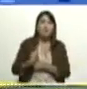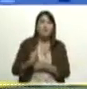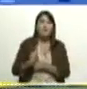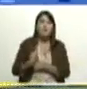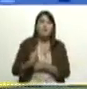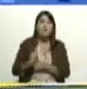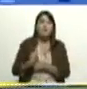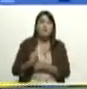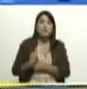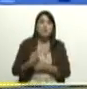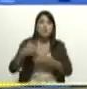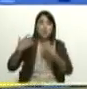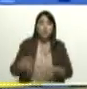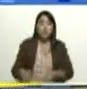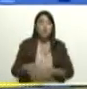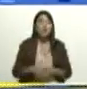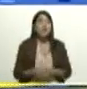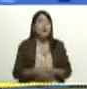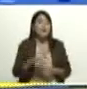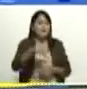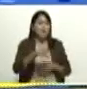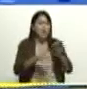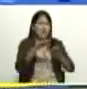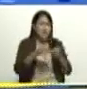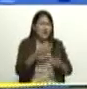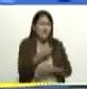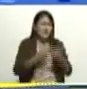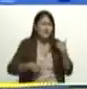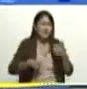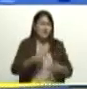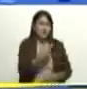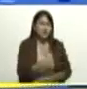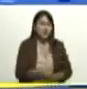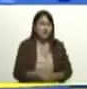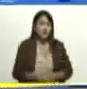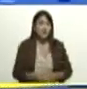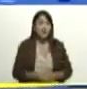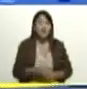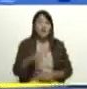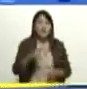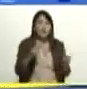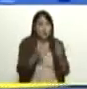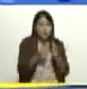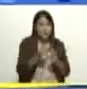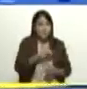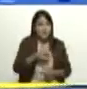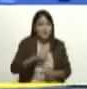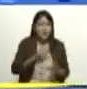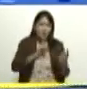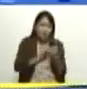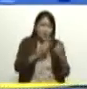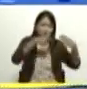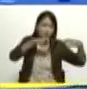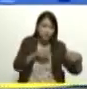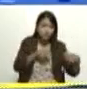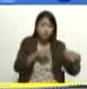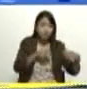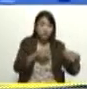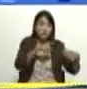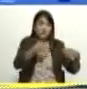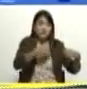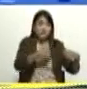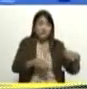a la cifra astronómica que le decía el presidente Xi Jinping en nuestra reunión privada, Él quedó muy